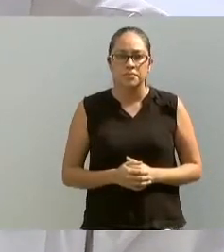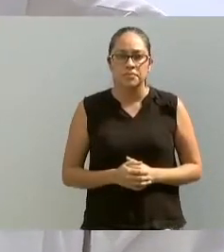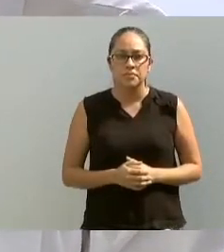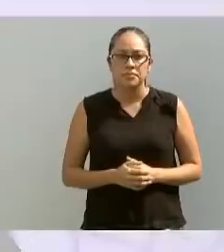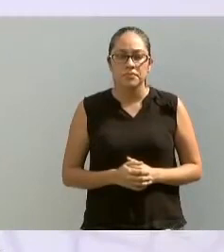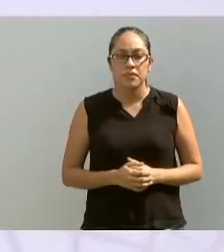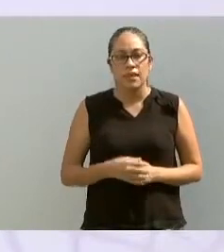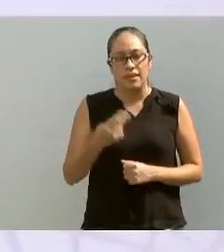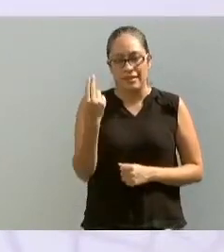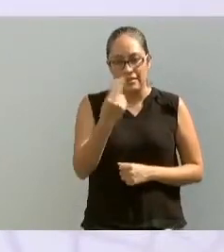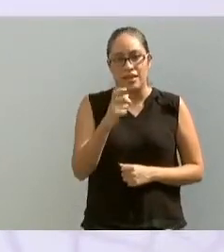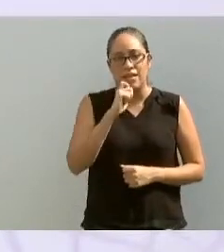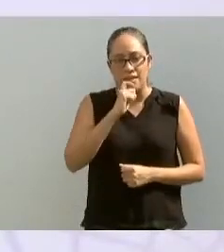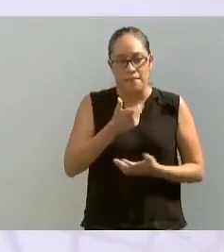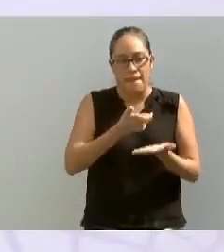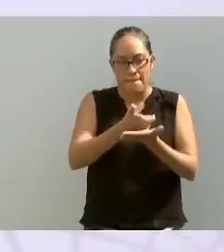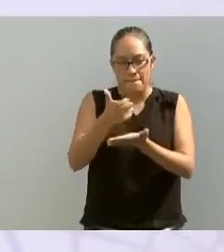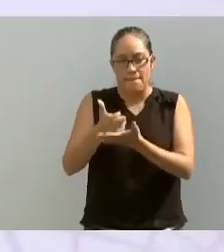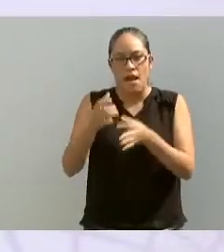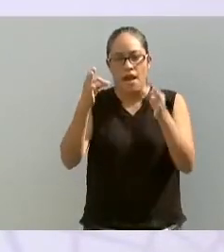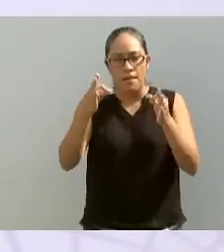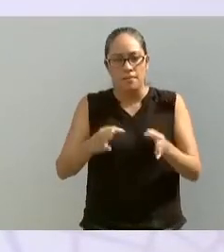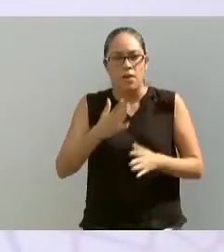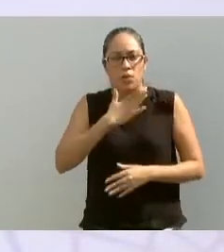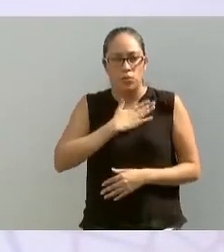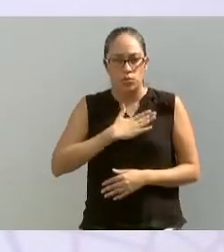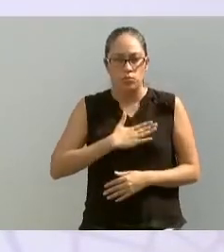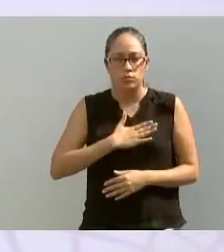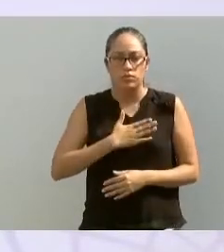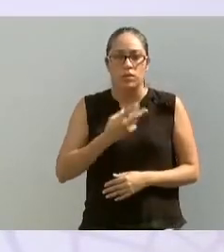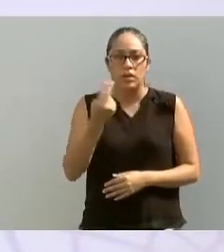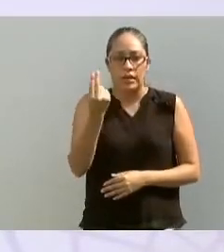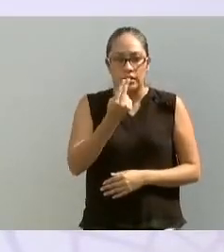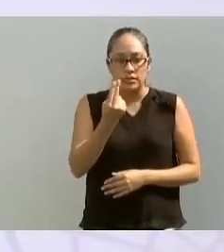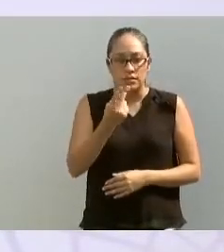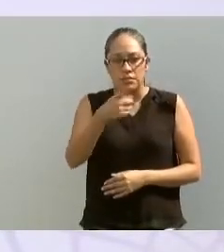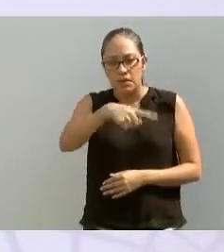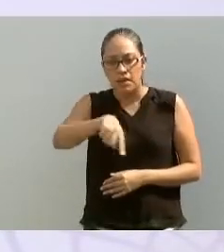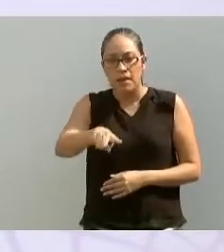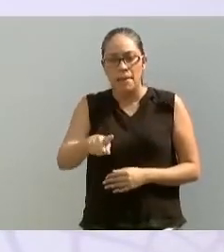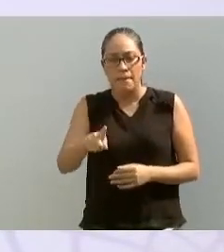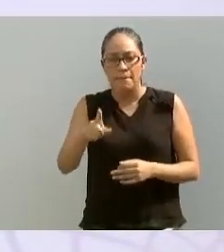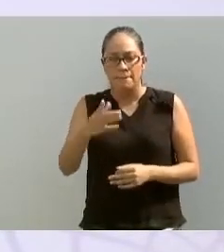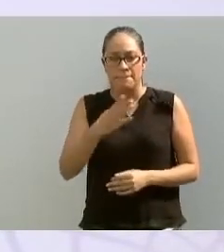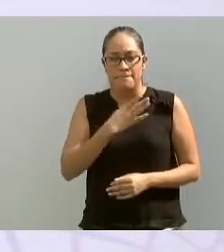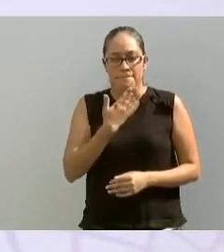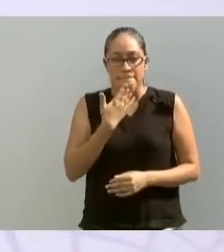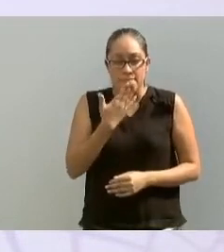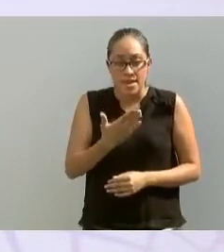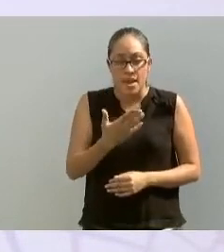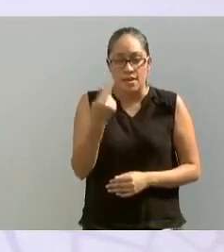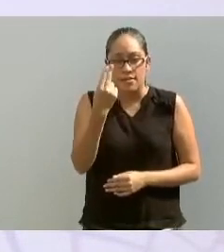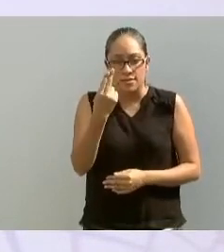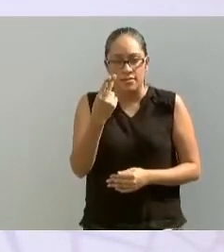buenos salarios, que haya bienestar, que se tenga acceso a la